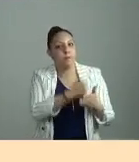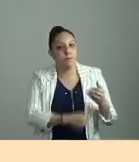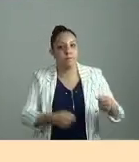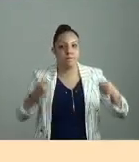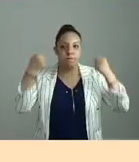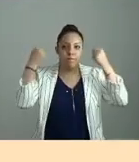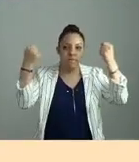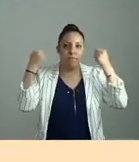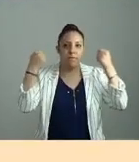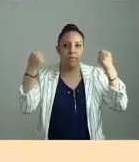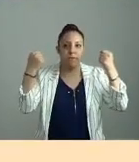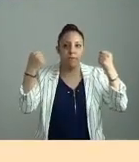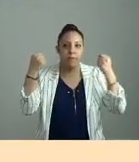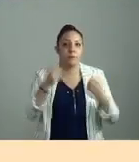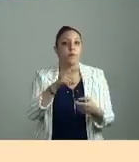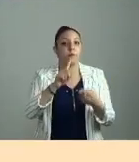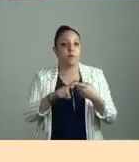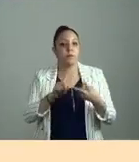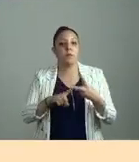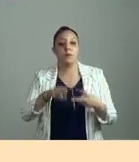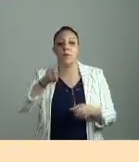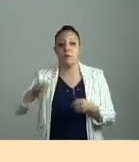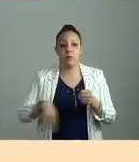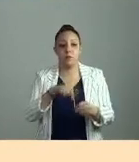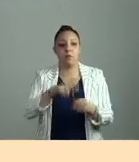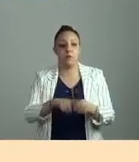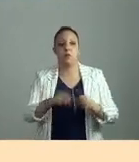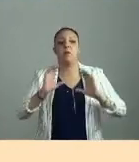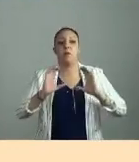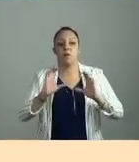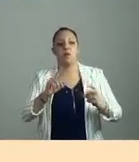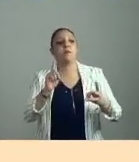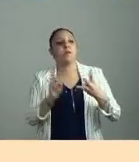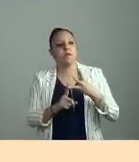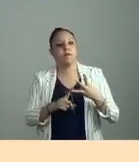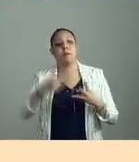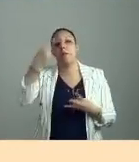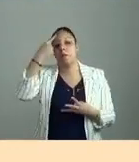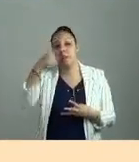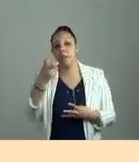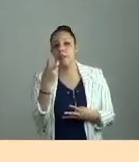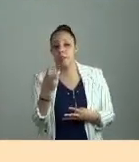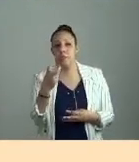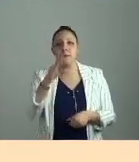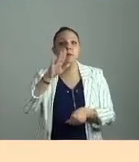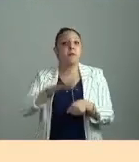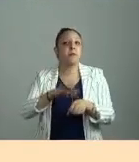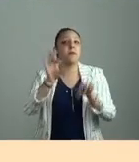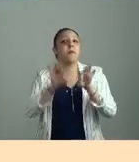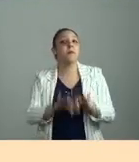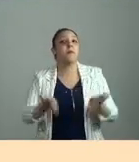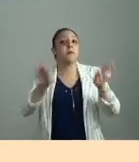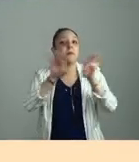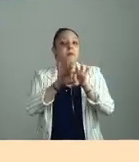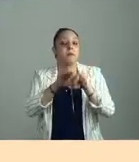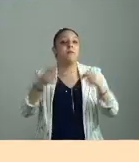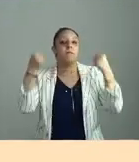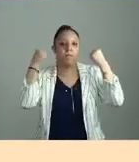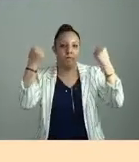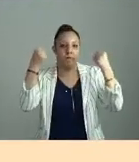del de la naturaleza no es el movimiento más importante que tenemos uno de los movimientos más importantes